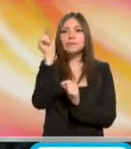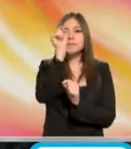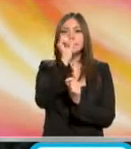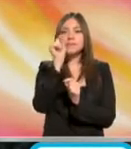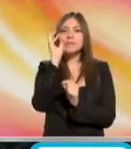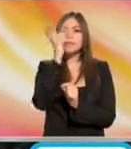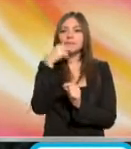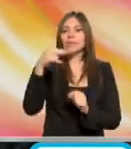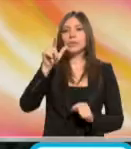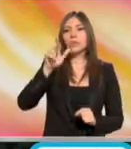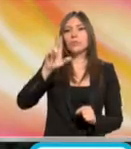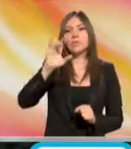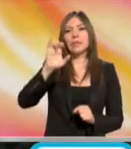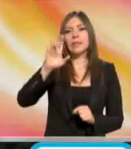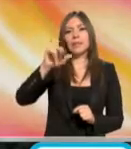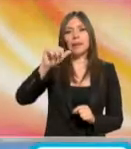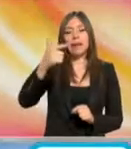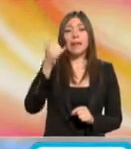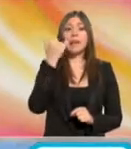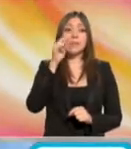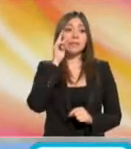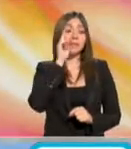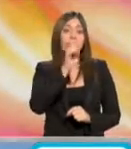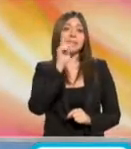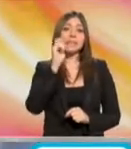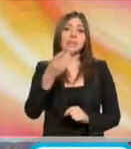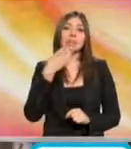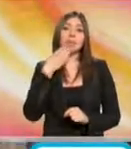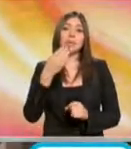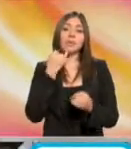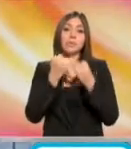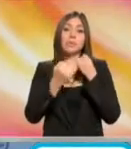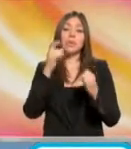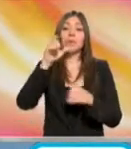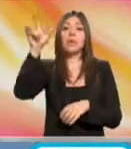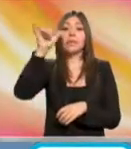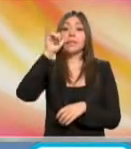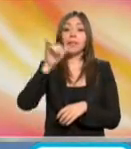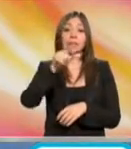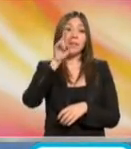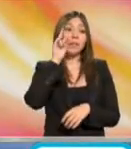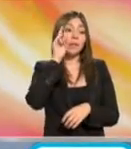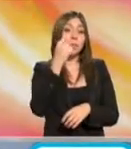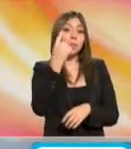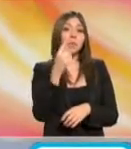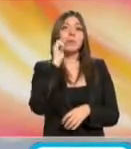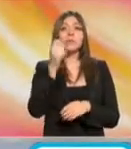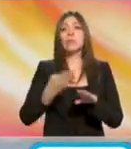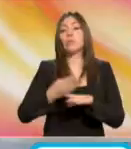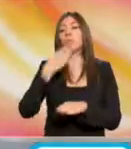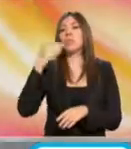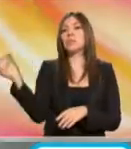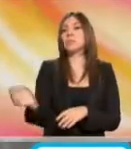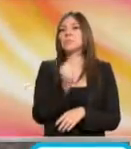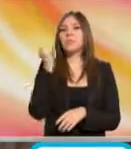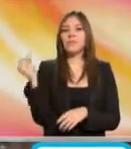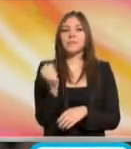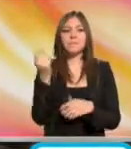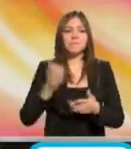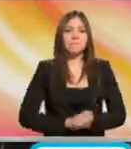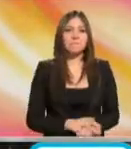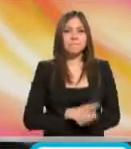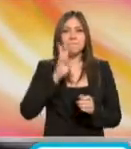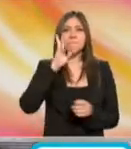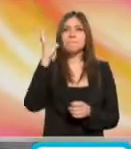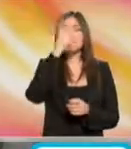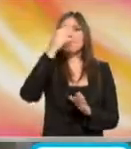las luciérnagas, ¿no? Además dicen que son de buena Eso. suerte. En Sí. Italia está esa creencia que cuando ves uno es de buenísima suerte. Ay, hay que ir, Mira qué definitivamente. cielos, entonces. mira